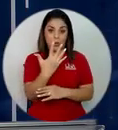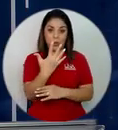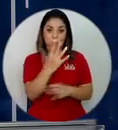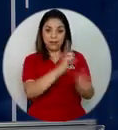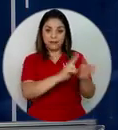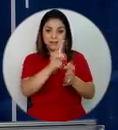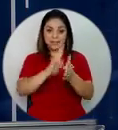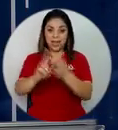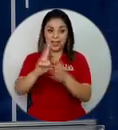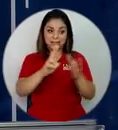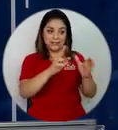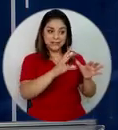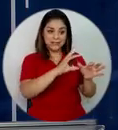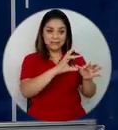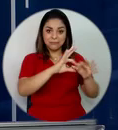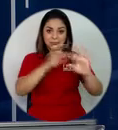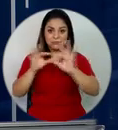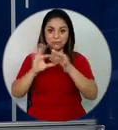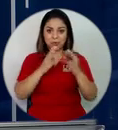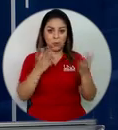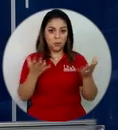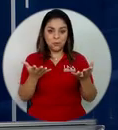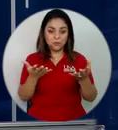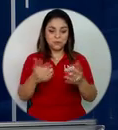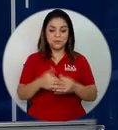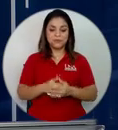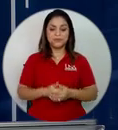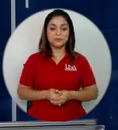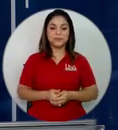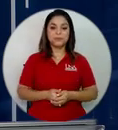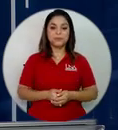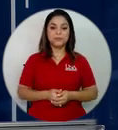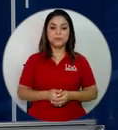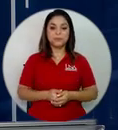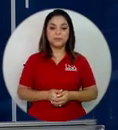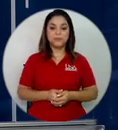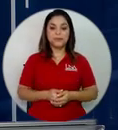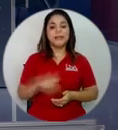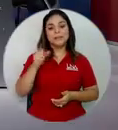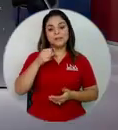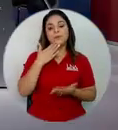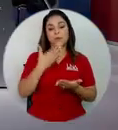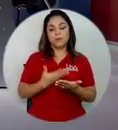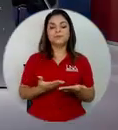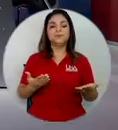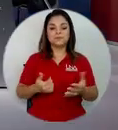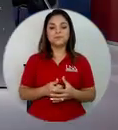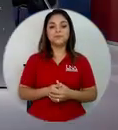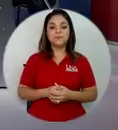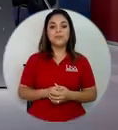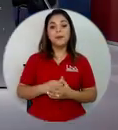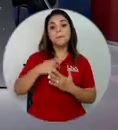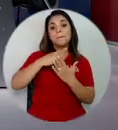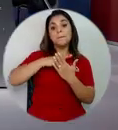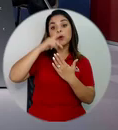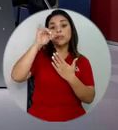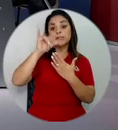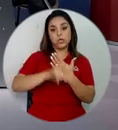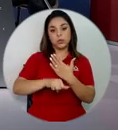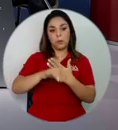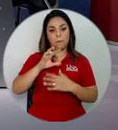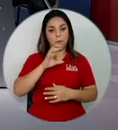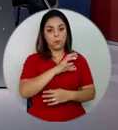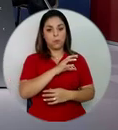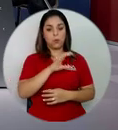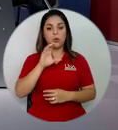tienen una administración centralizada, por llamarlo de alguna forma. Usted sabe mejor que yo cómo es ese funcionamiento. Sí, bueno, como por